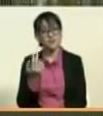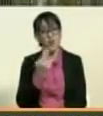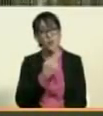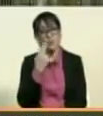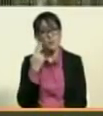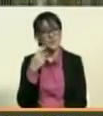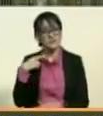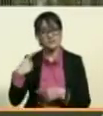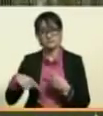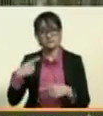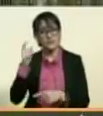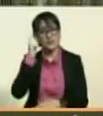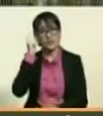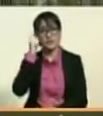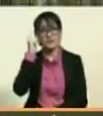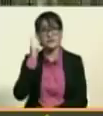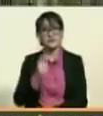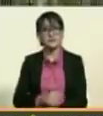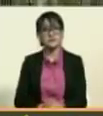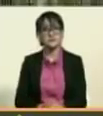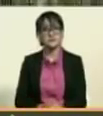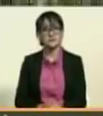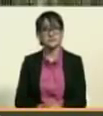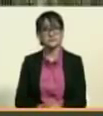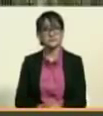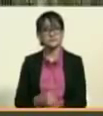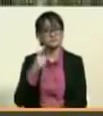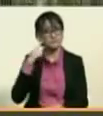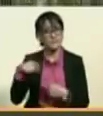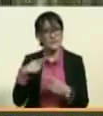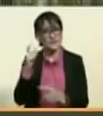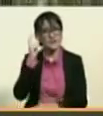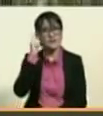más. Yo cada día que paso,